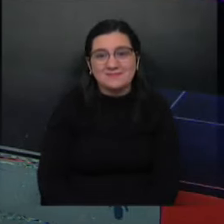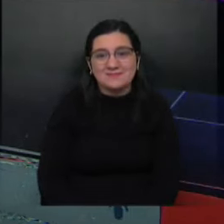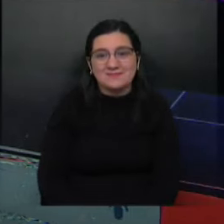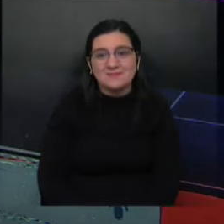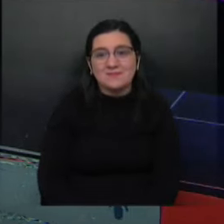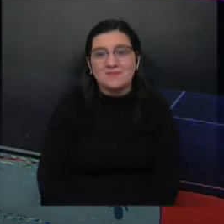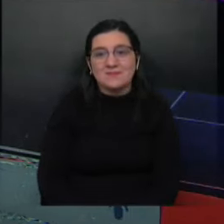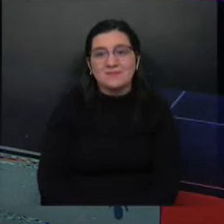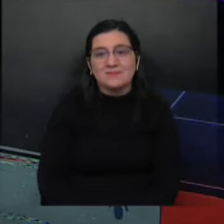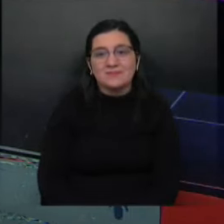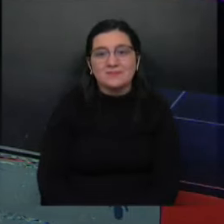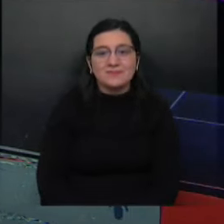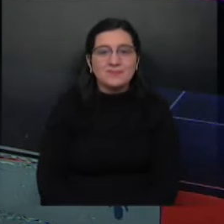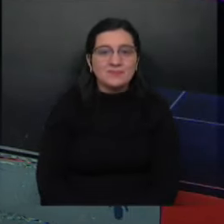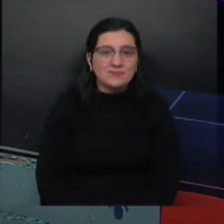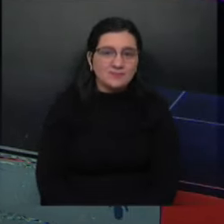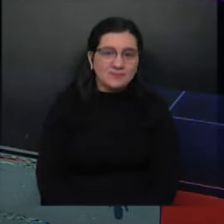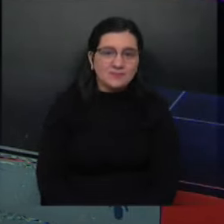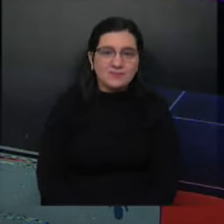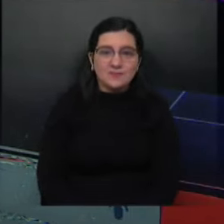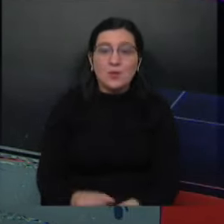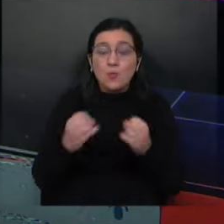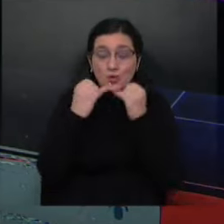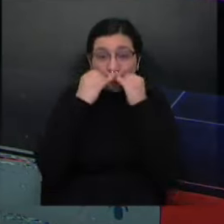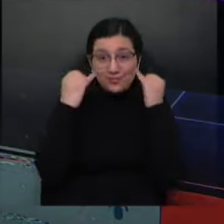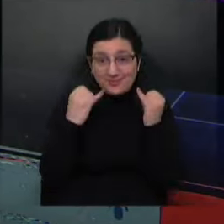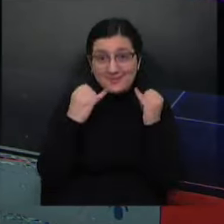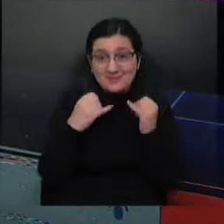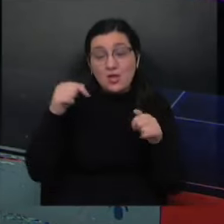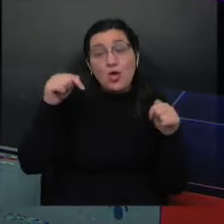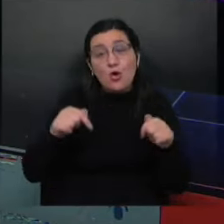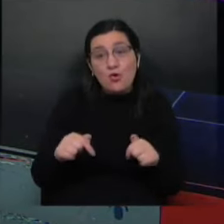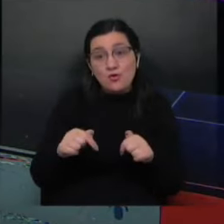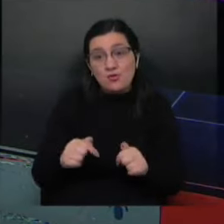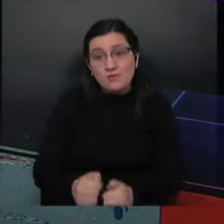amigos lo dije Buenos días gente